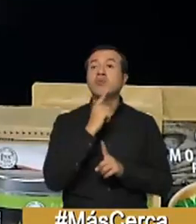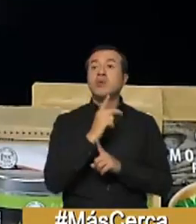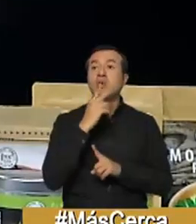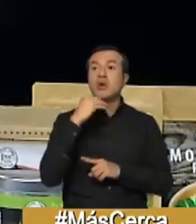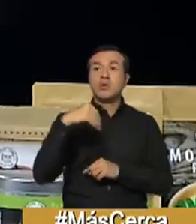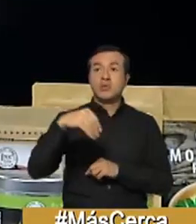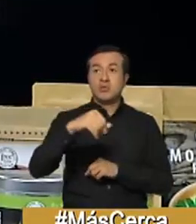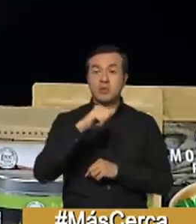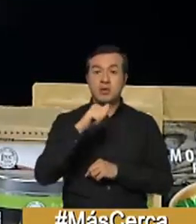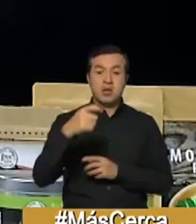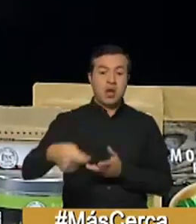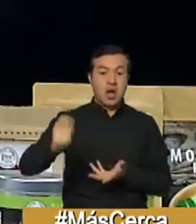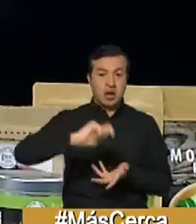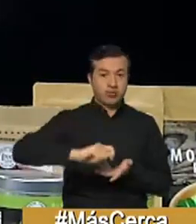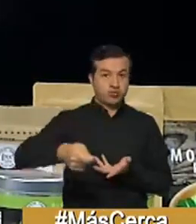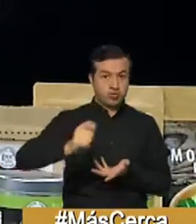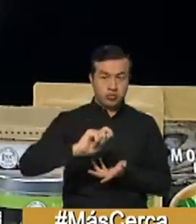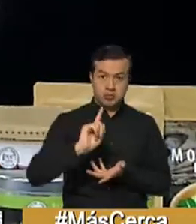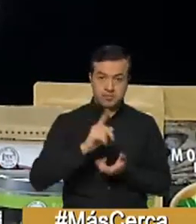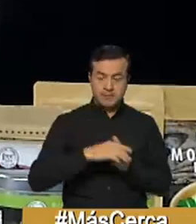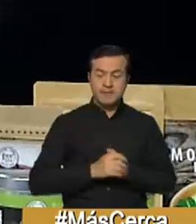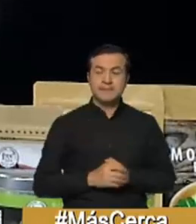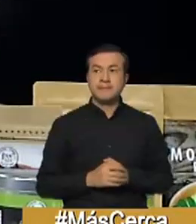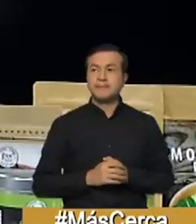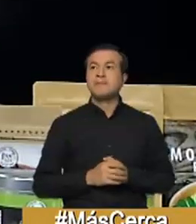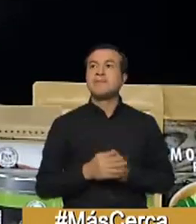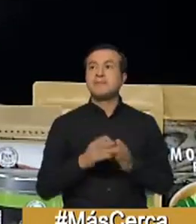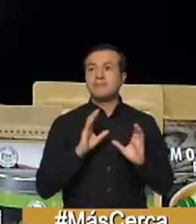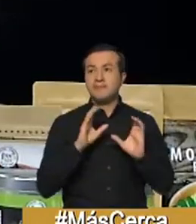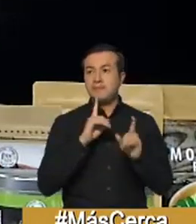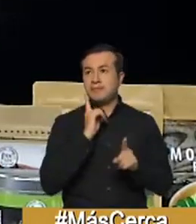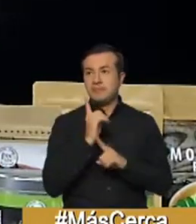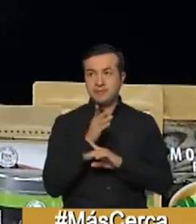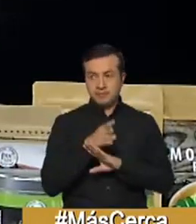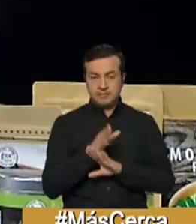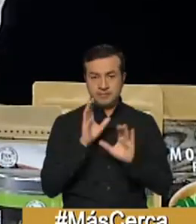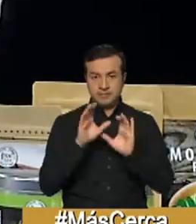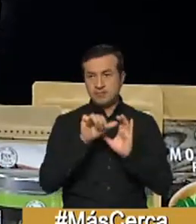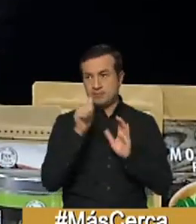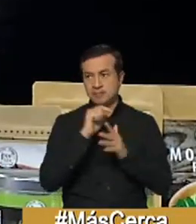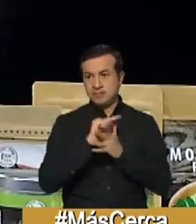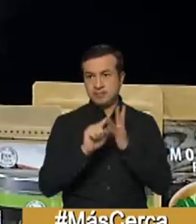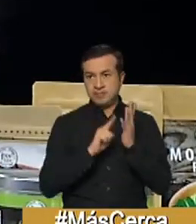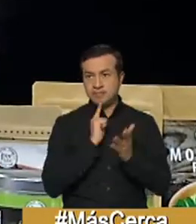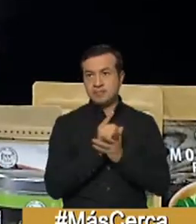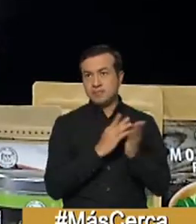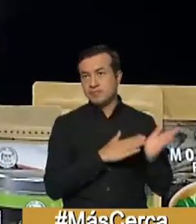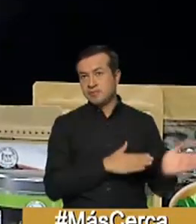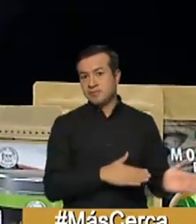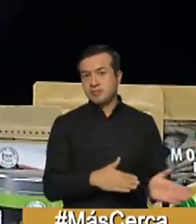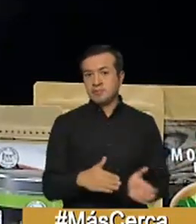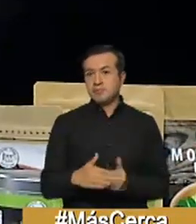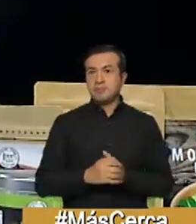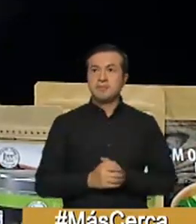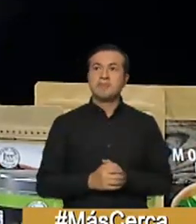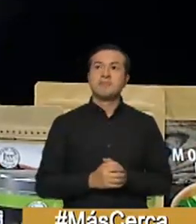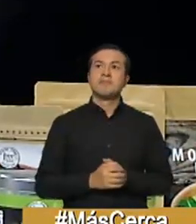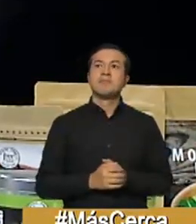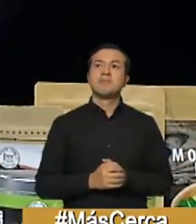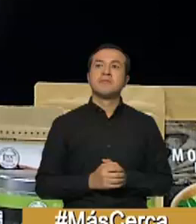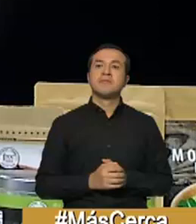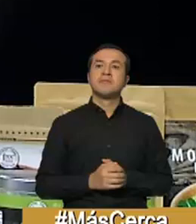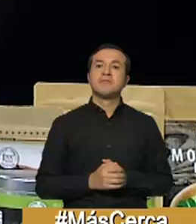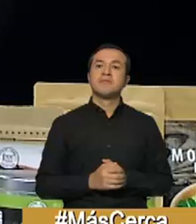utilizamos azúcar añadida. Cuéntame algo, Daniela. Bueno, seguimos conversando después de un ratito de las otras opciones que tenemos.